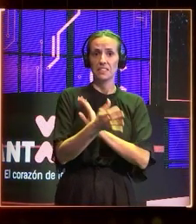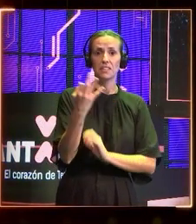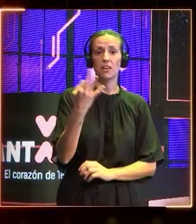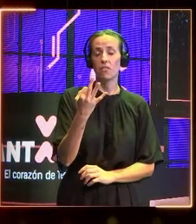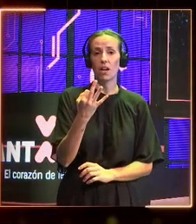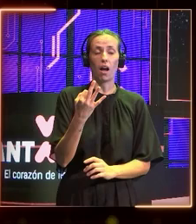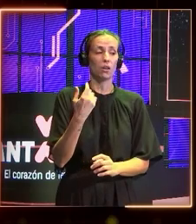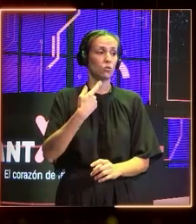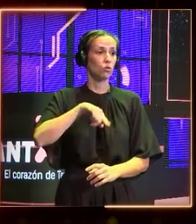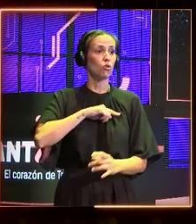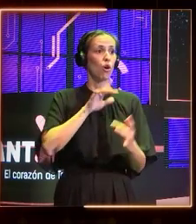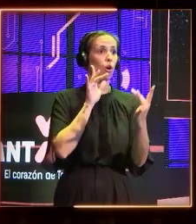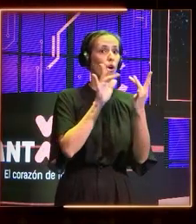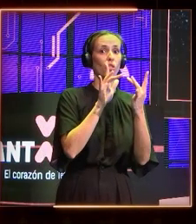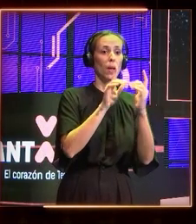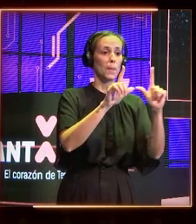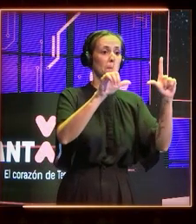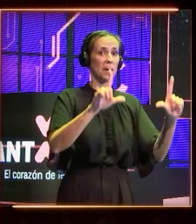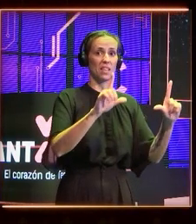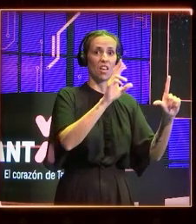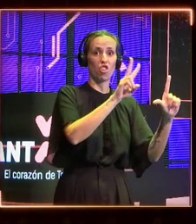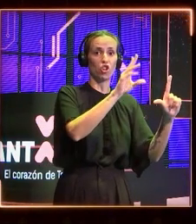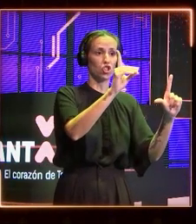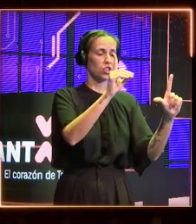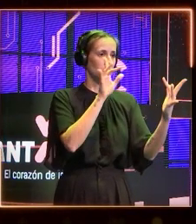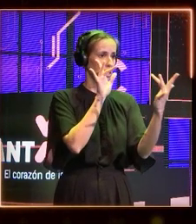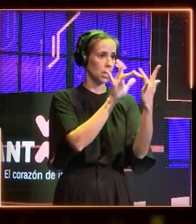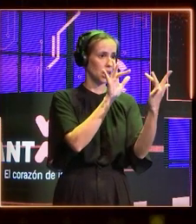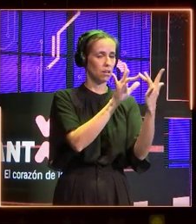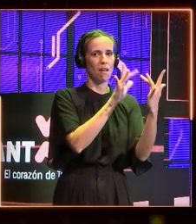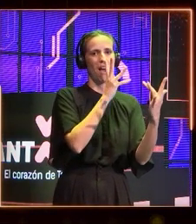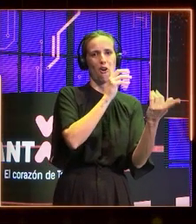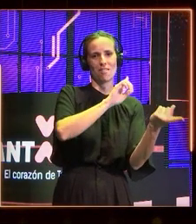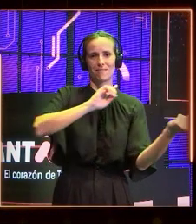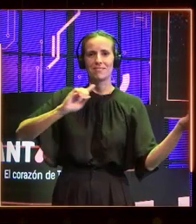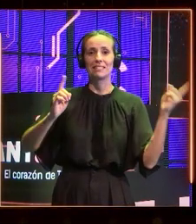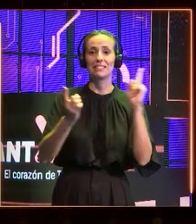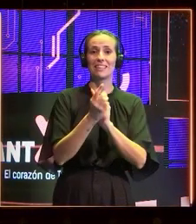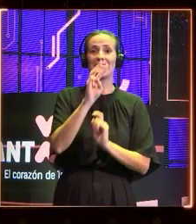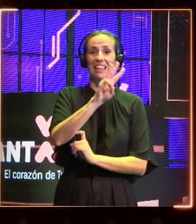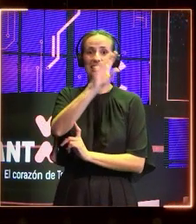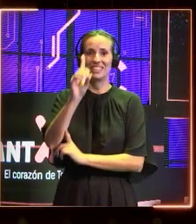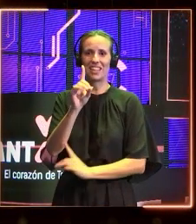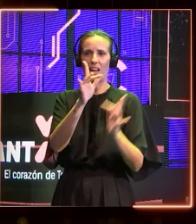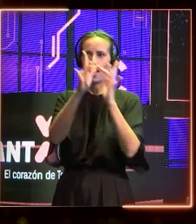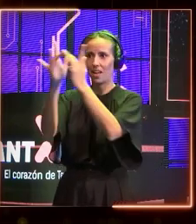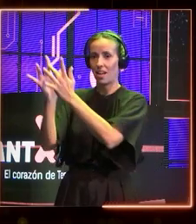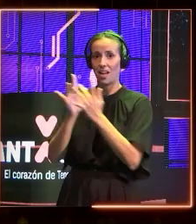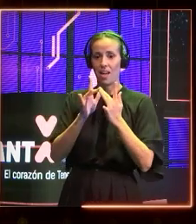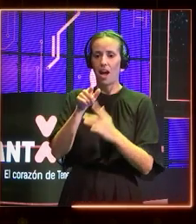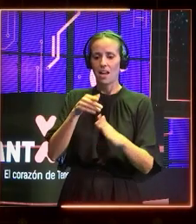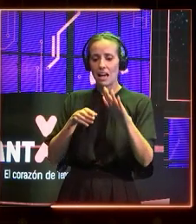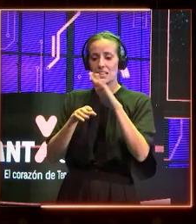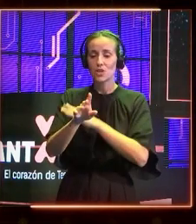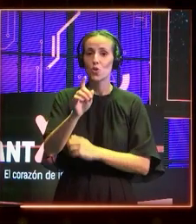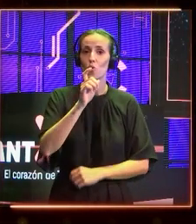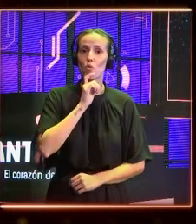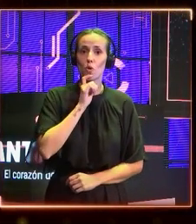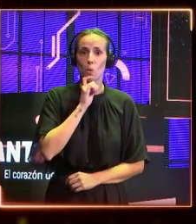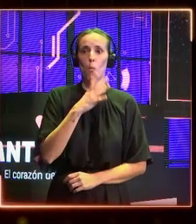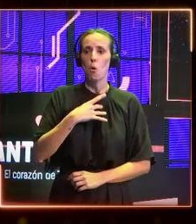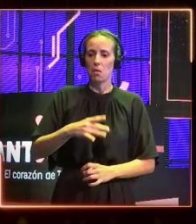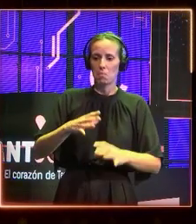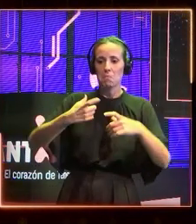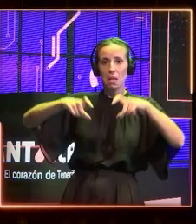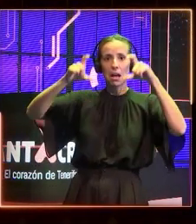hablémonos en pantallas planas 2D a relacionarnos en en entornos tridimensionales donde el medio de acceso puede ser a través de